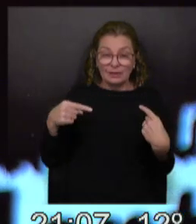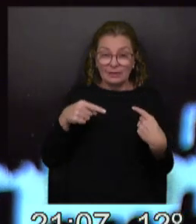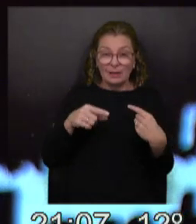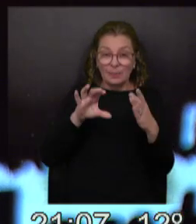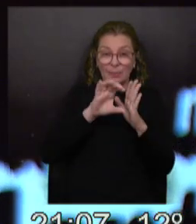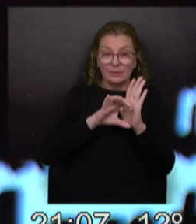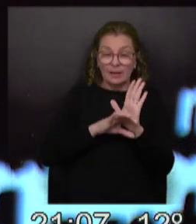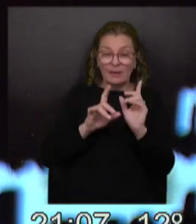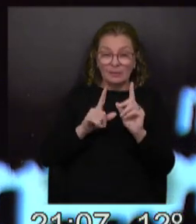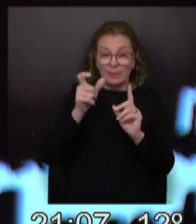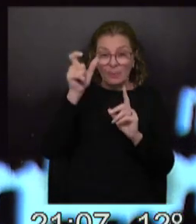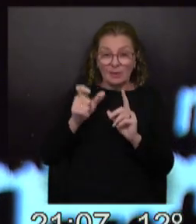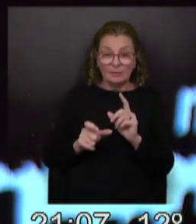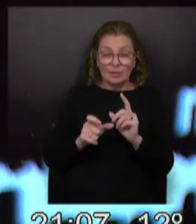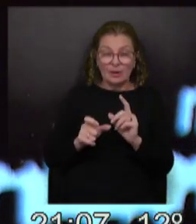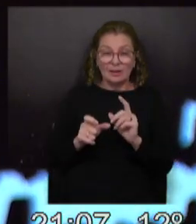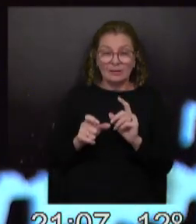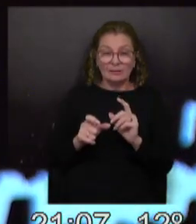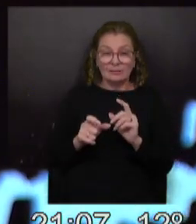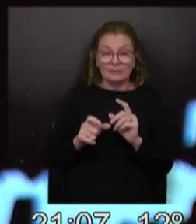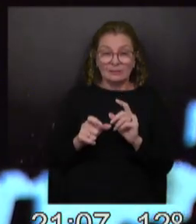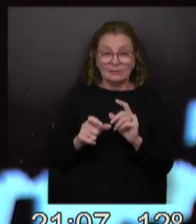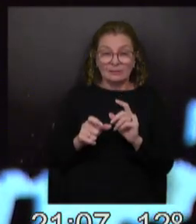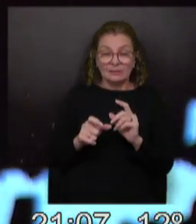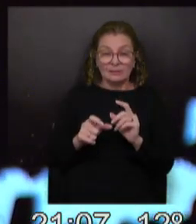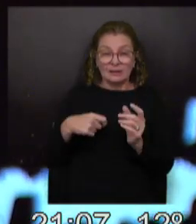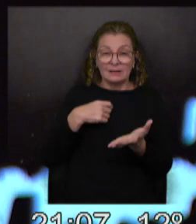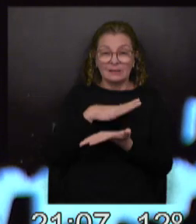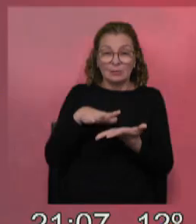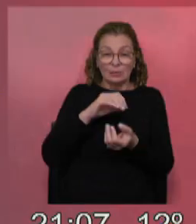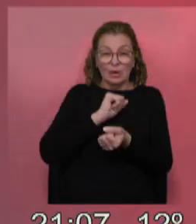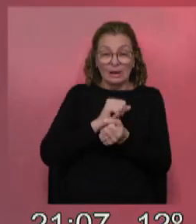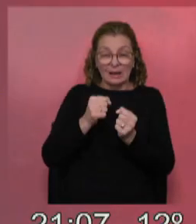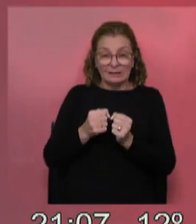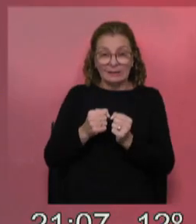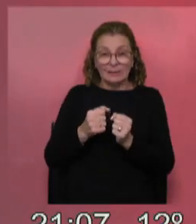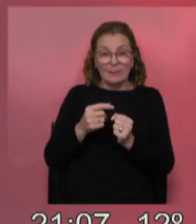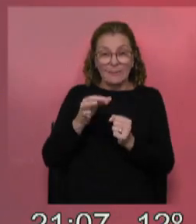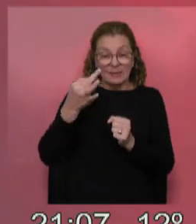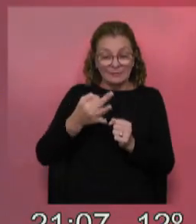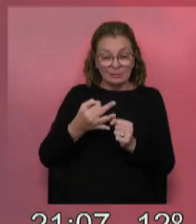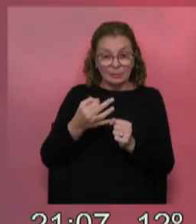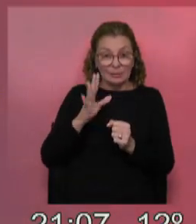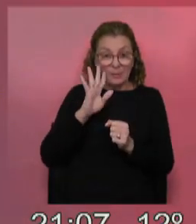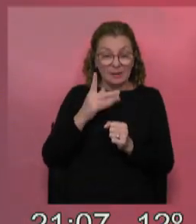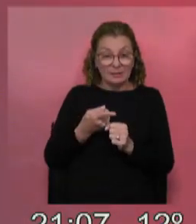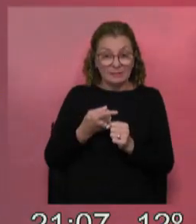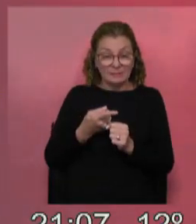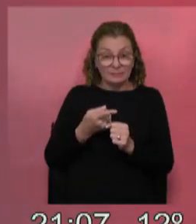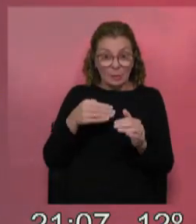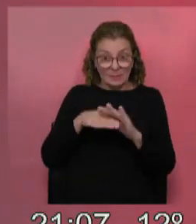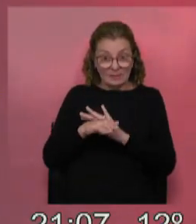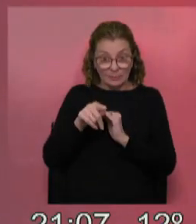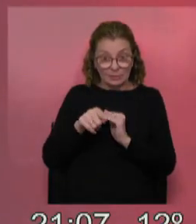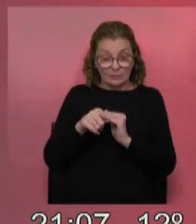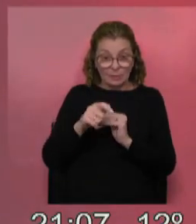fue creada por personas que estuvieron en situación de cárcel. Perfecto, si te parece ya nos metemos de